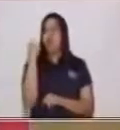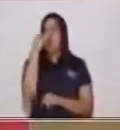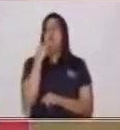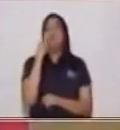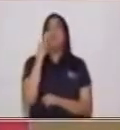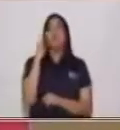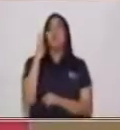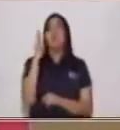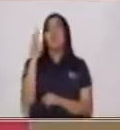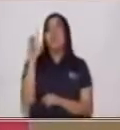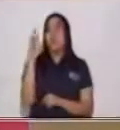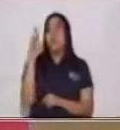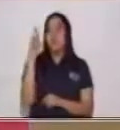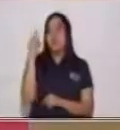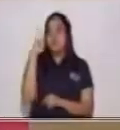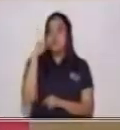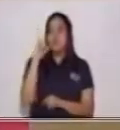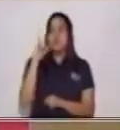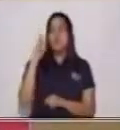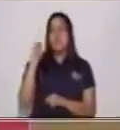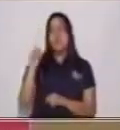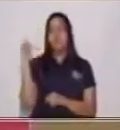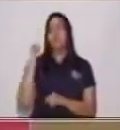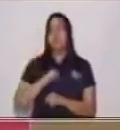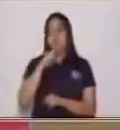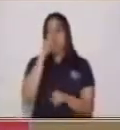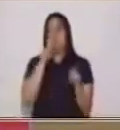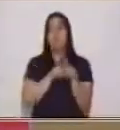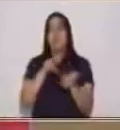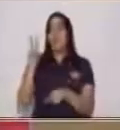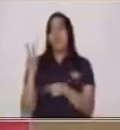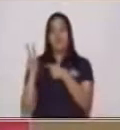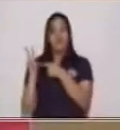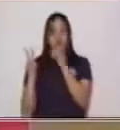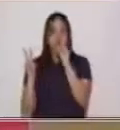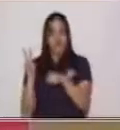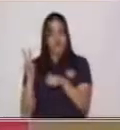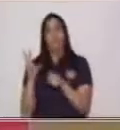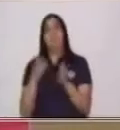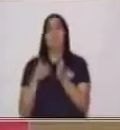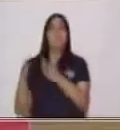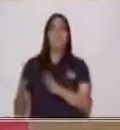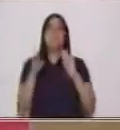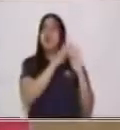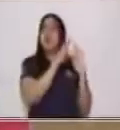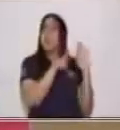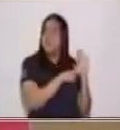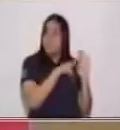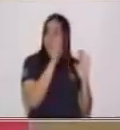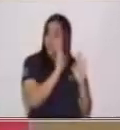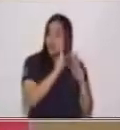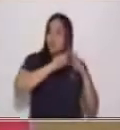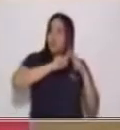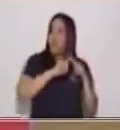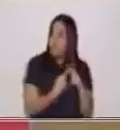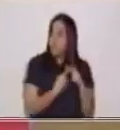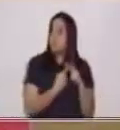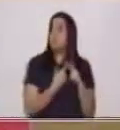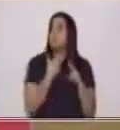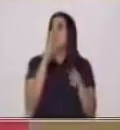Estas palabras van con V. Regla número 2. Las palabras que comienzan por